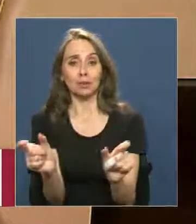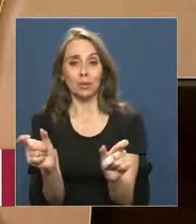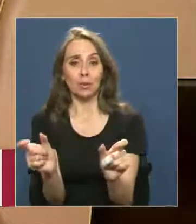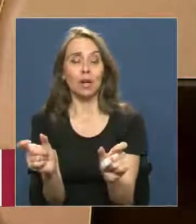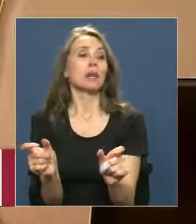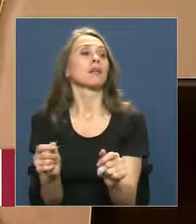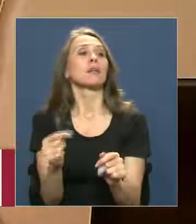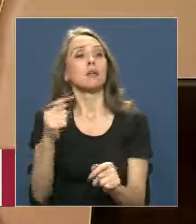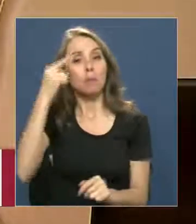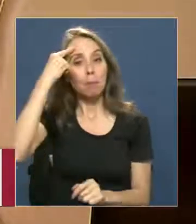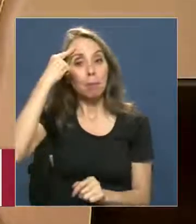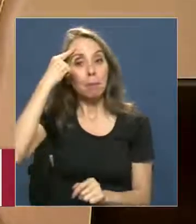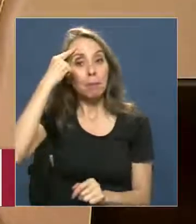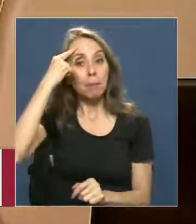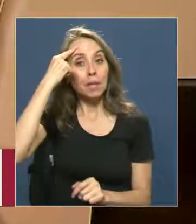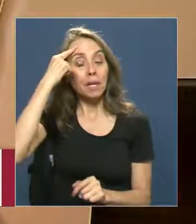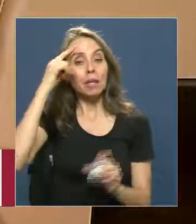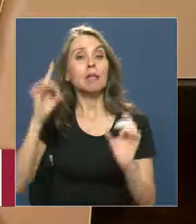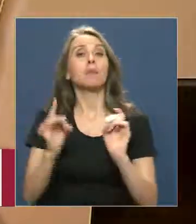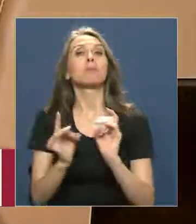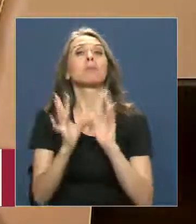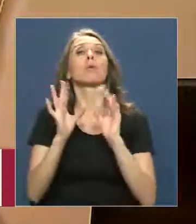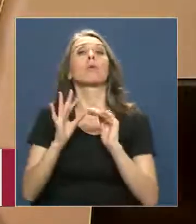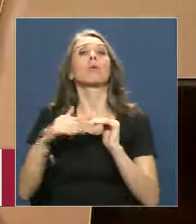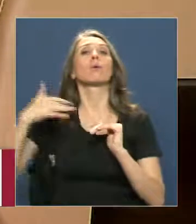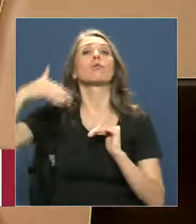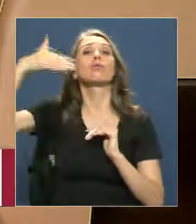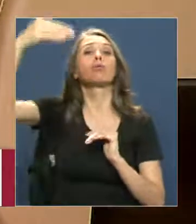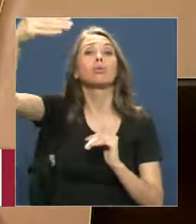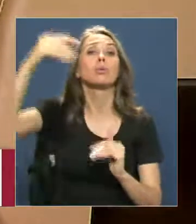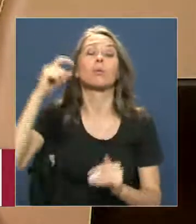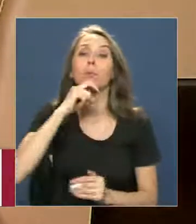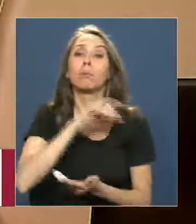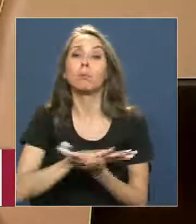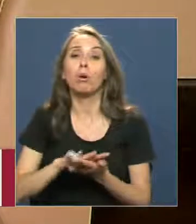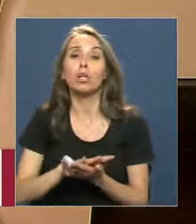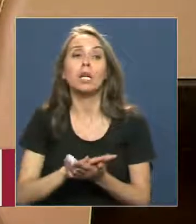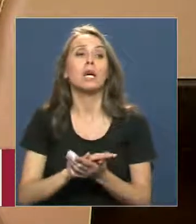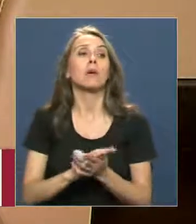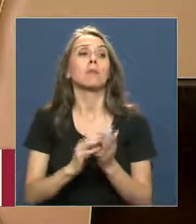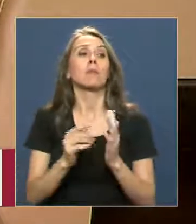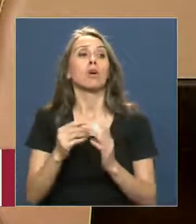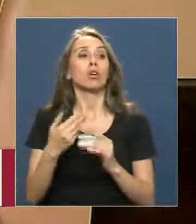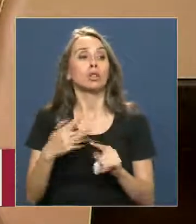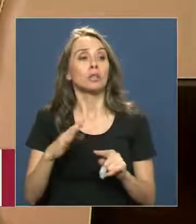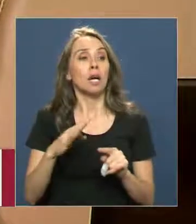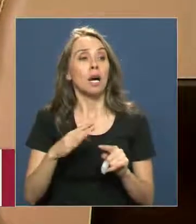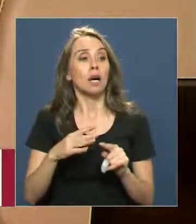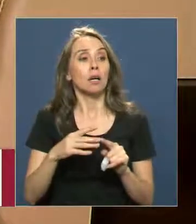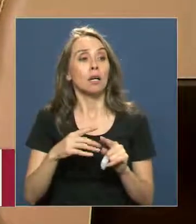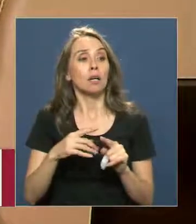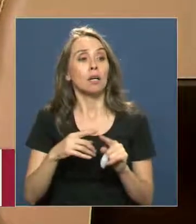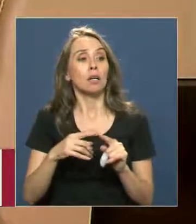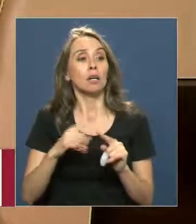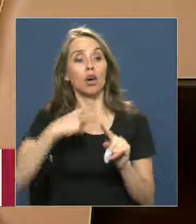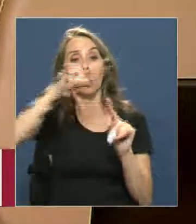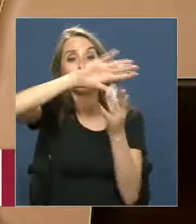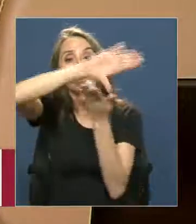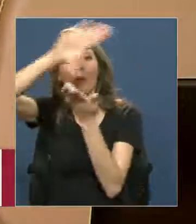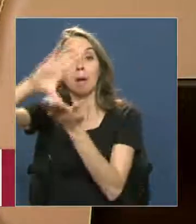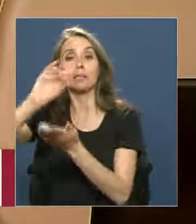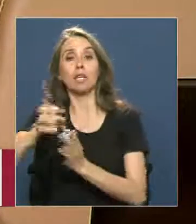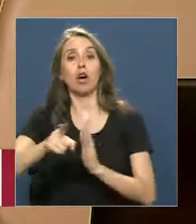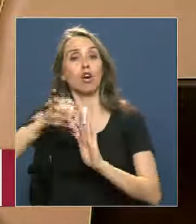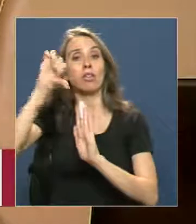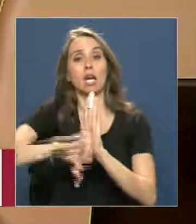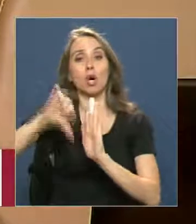también tenemos que pensar en lo que eventualmente podría venir, como por ejemplo las cuarentenas que se han ido declarando, decretando en otros países